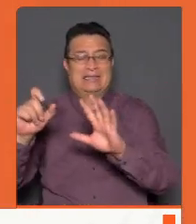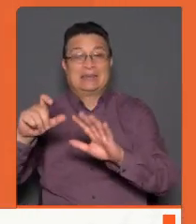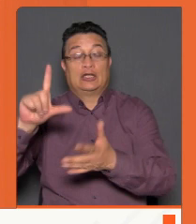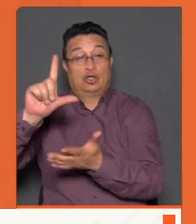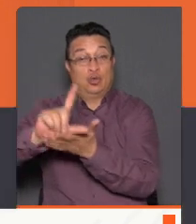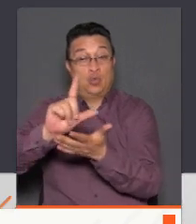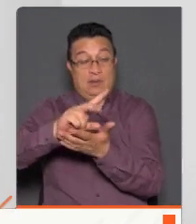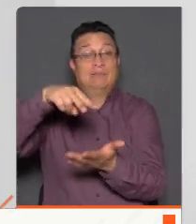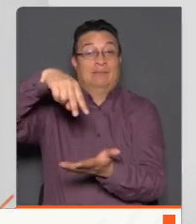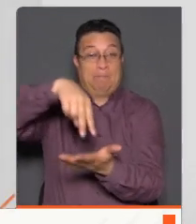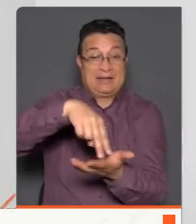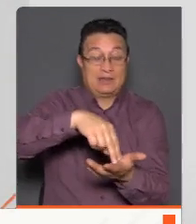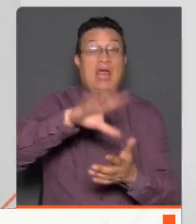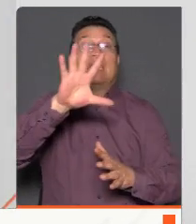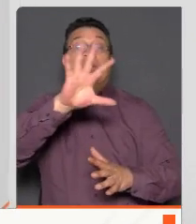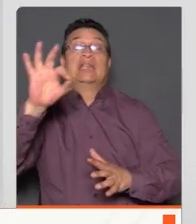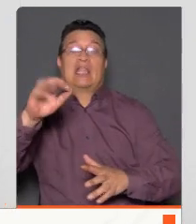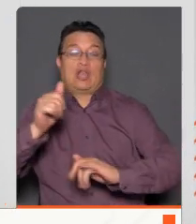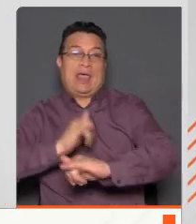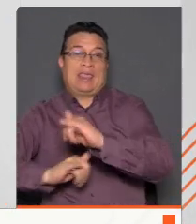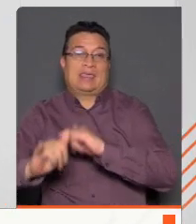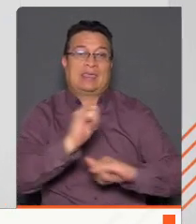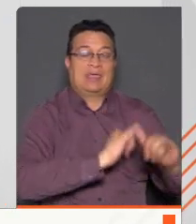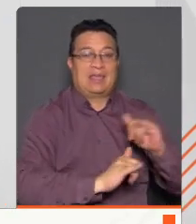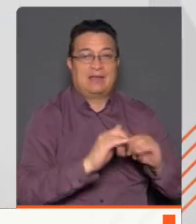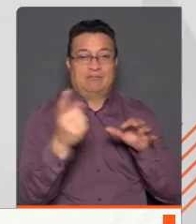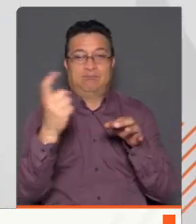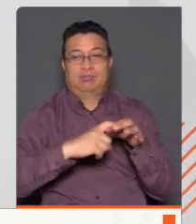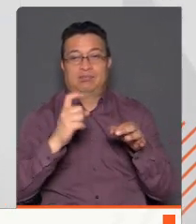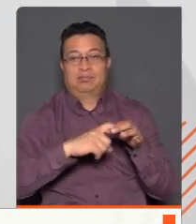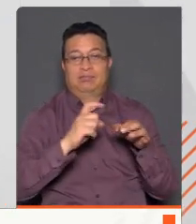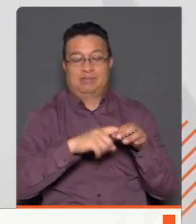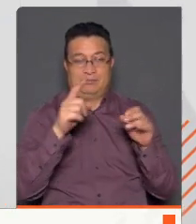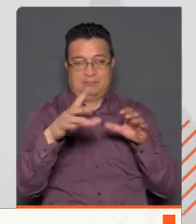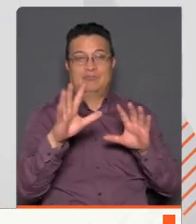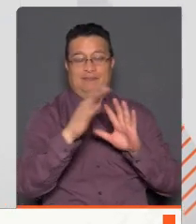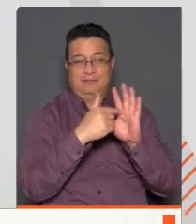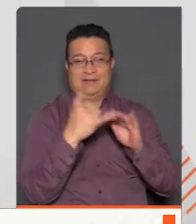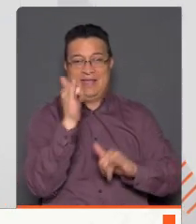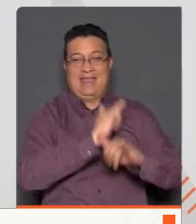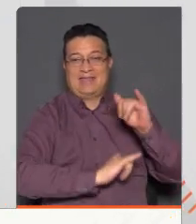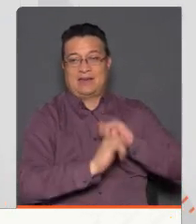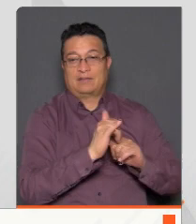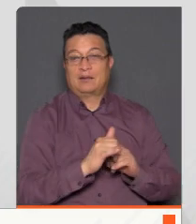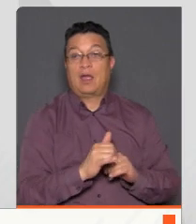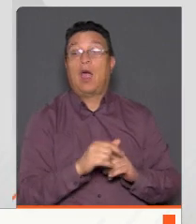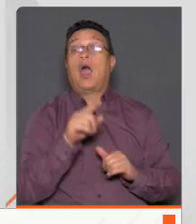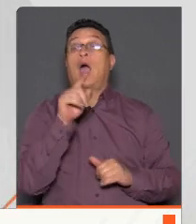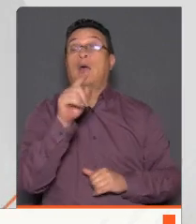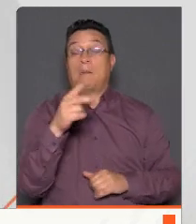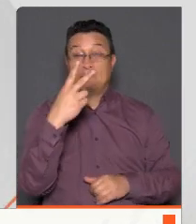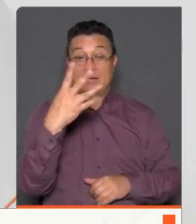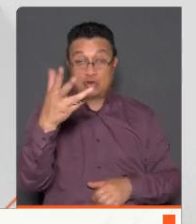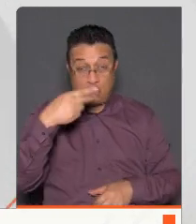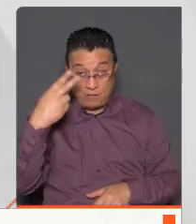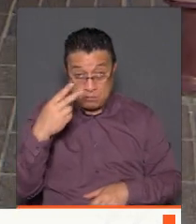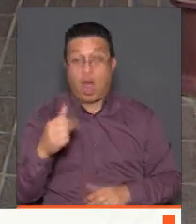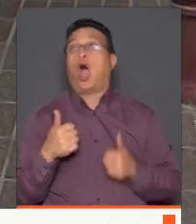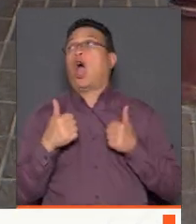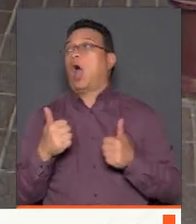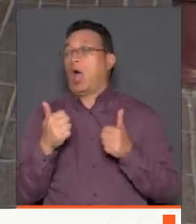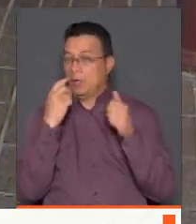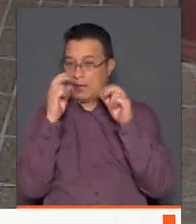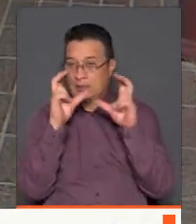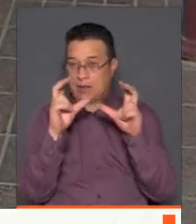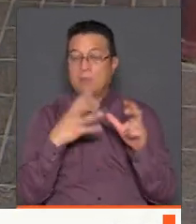y 500 online, todas agrupadas en la página del Black Friday. ¡Qué bueno! El 25 de noviembre, vamos a estar atentos entonces. A mí me gusta mirar